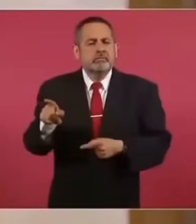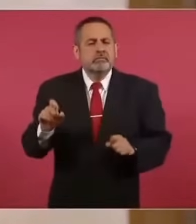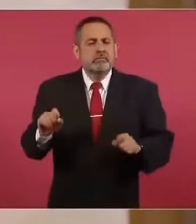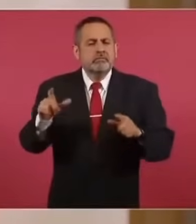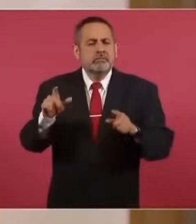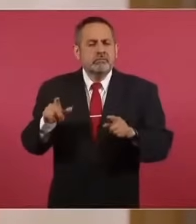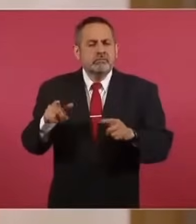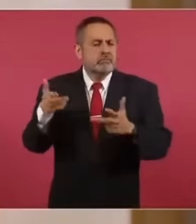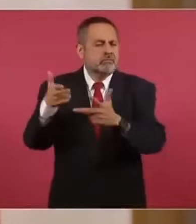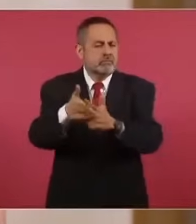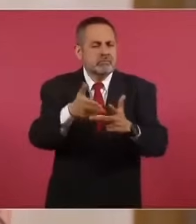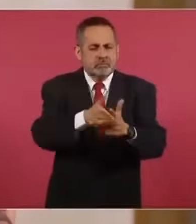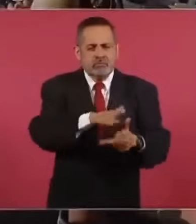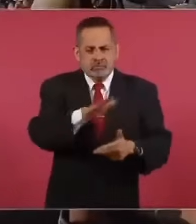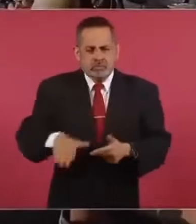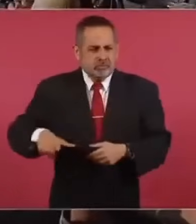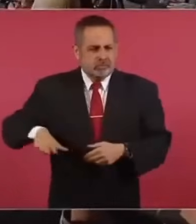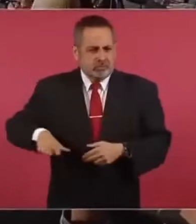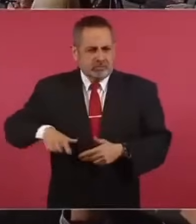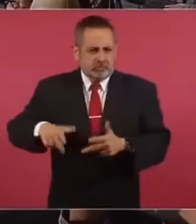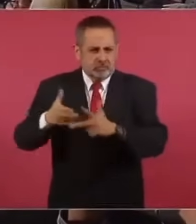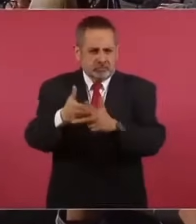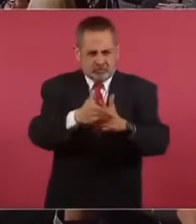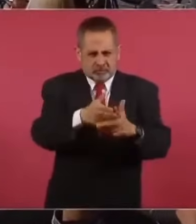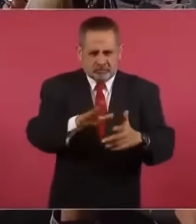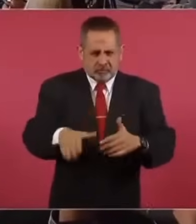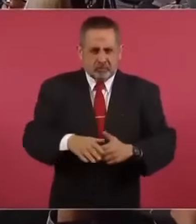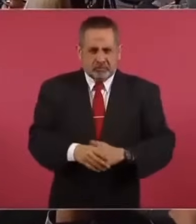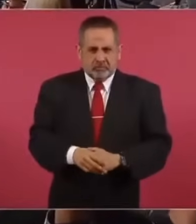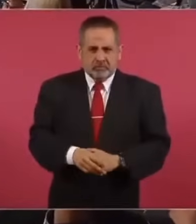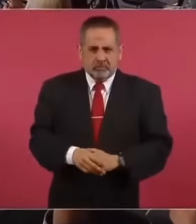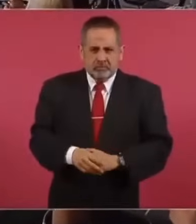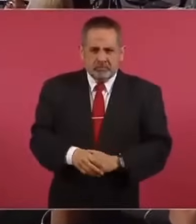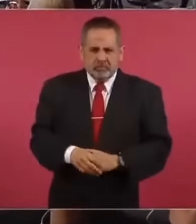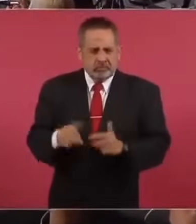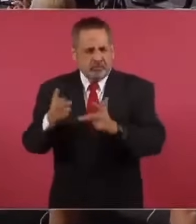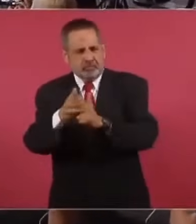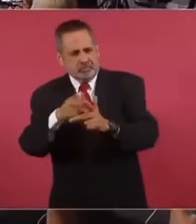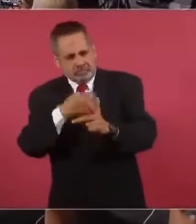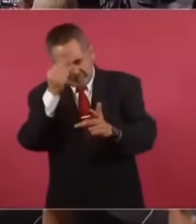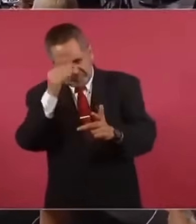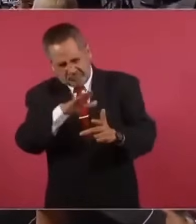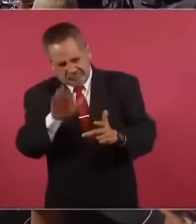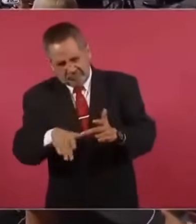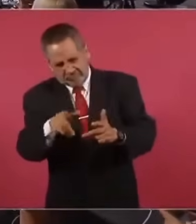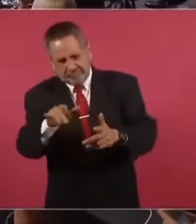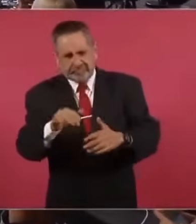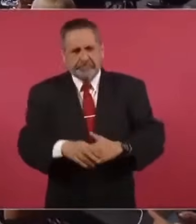de homicidios por gobierno? Homicidios dolosos. Sí, dolosos.